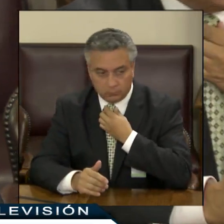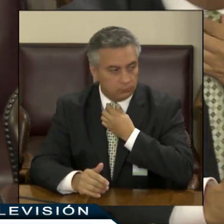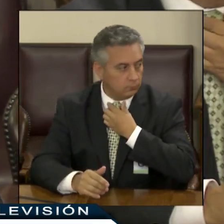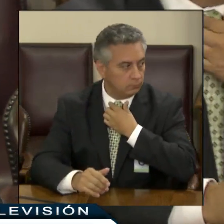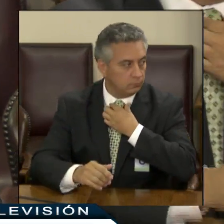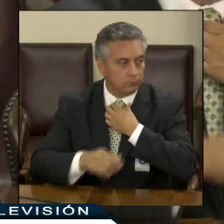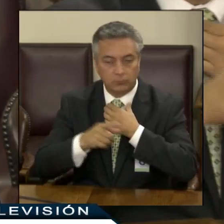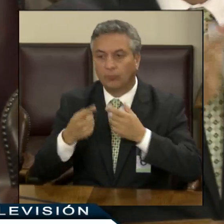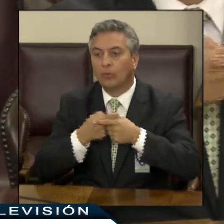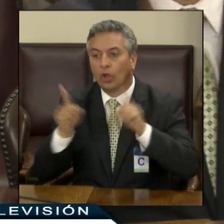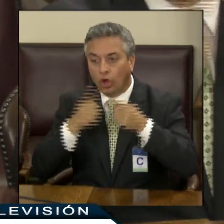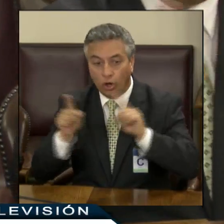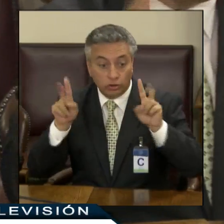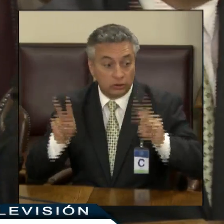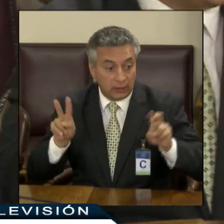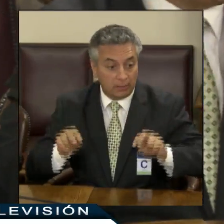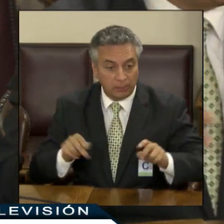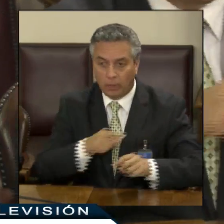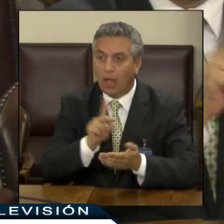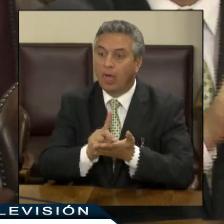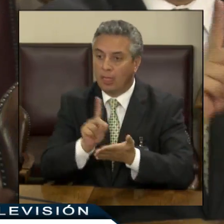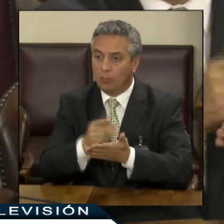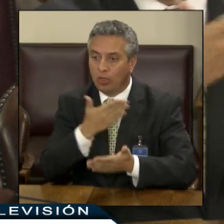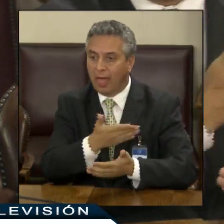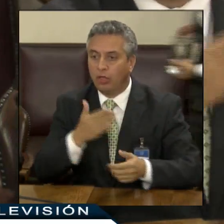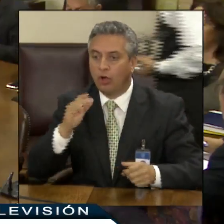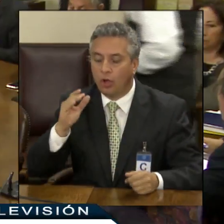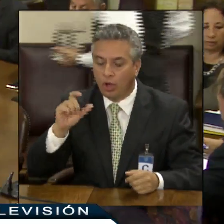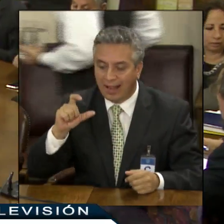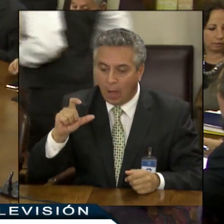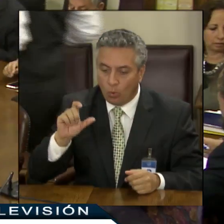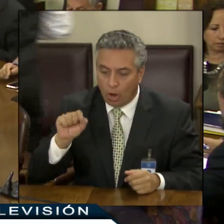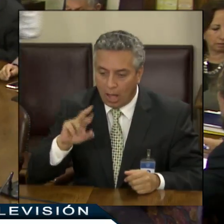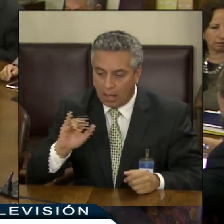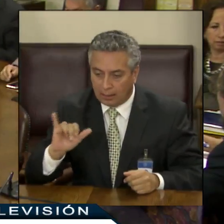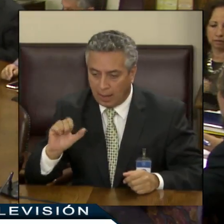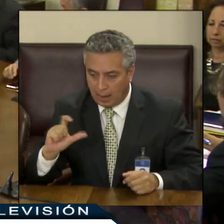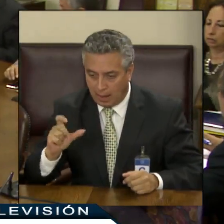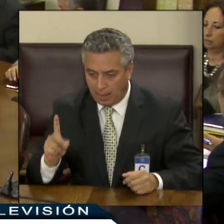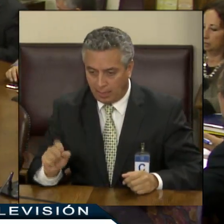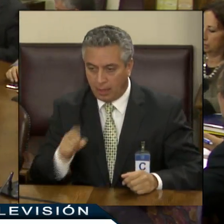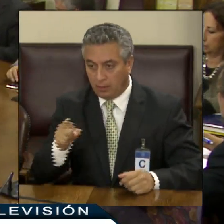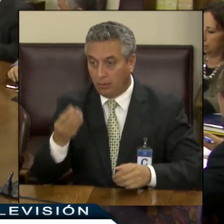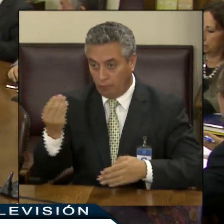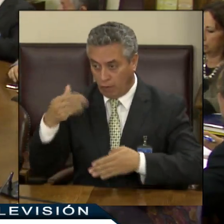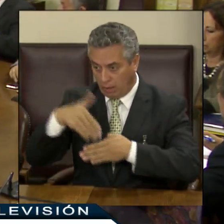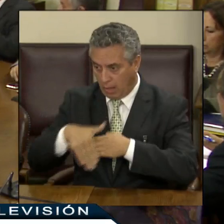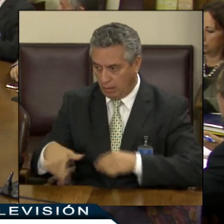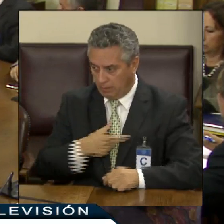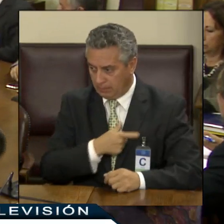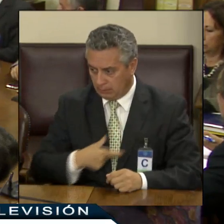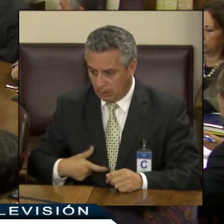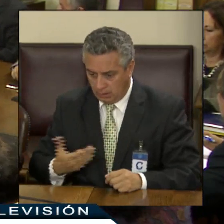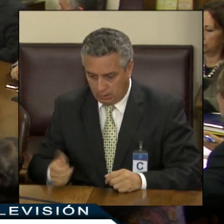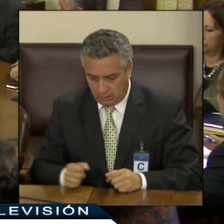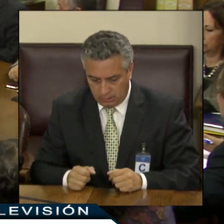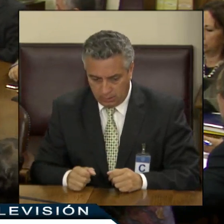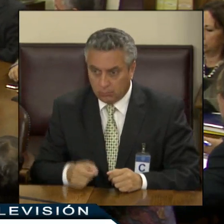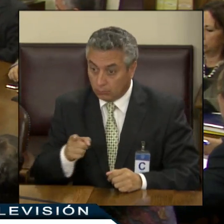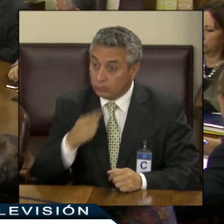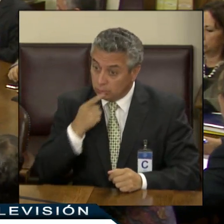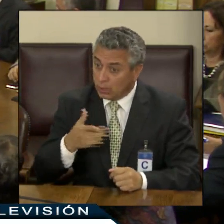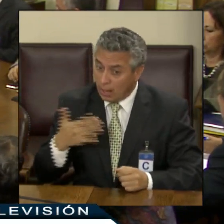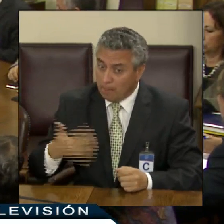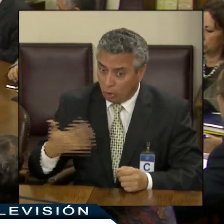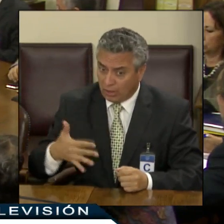la palabra sobre otras materias diputado Claudio arriagada Buenas tardes presidente ser